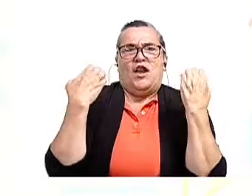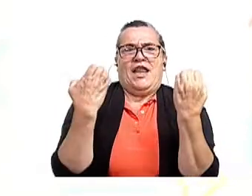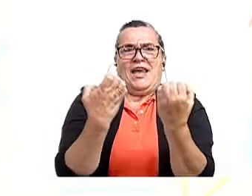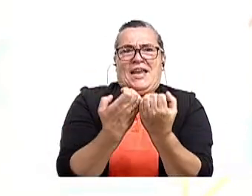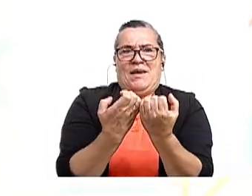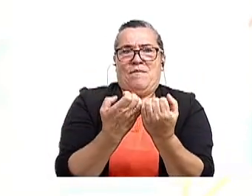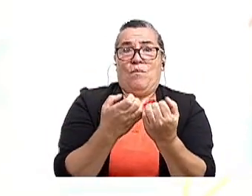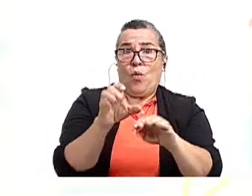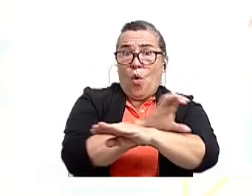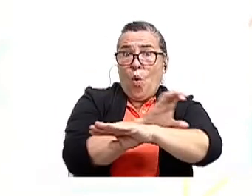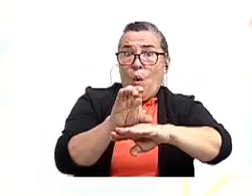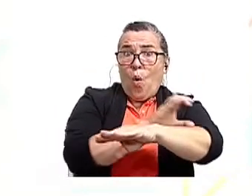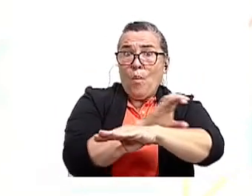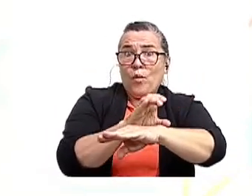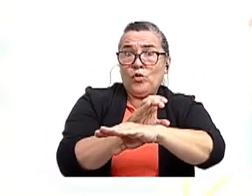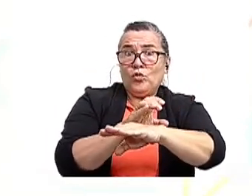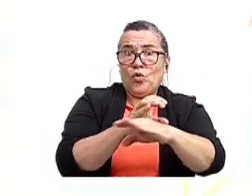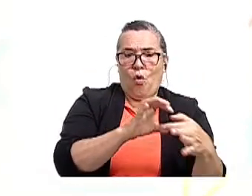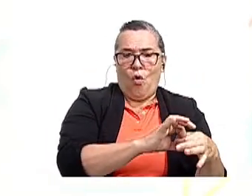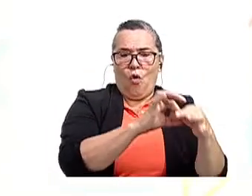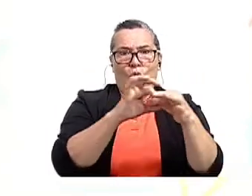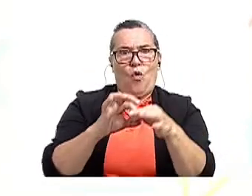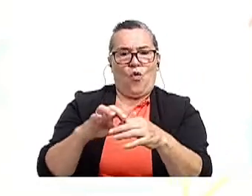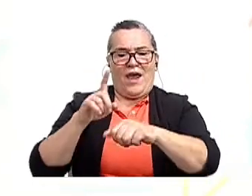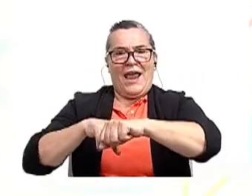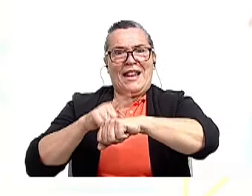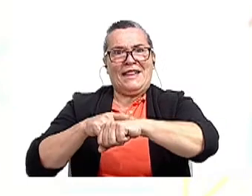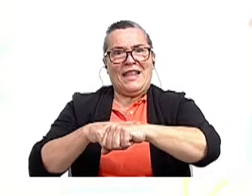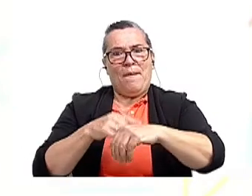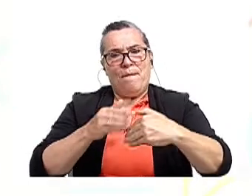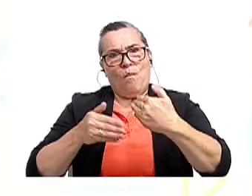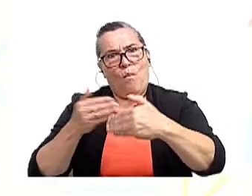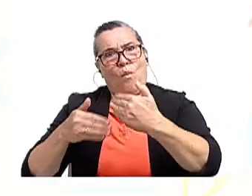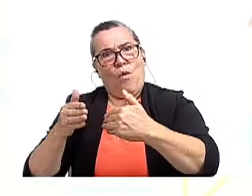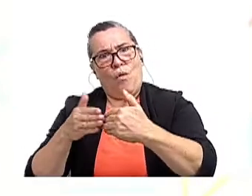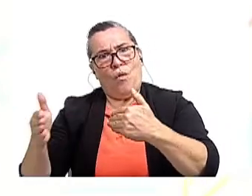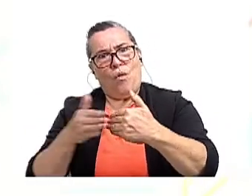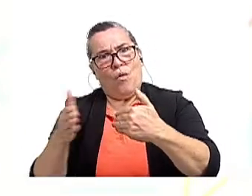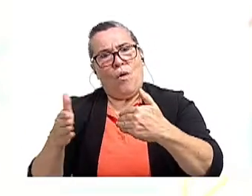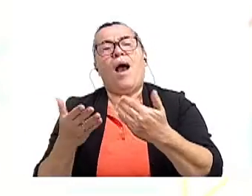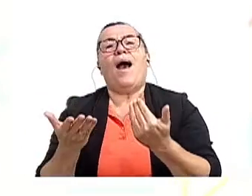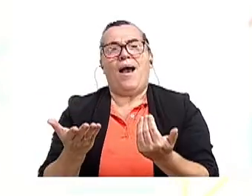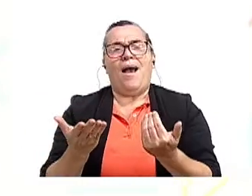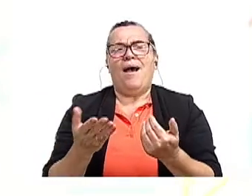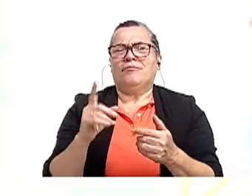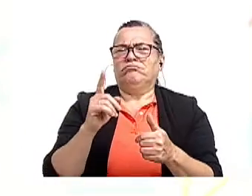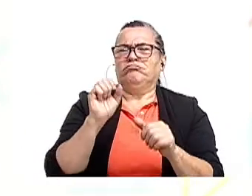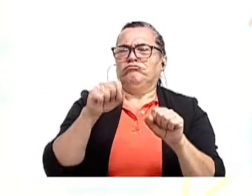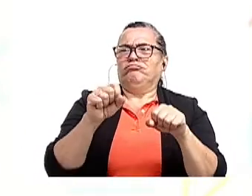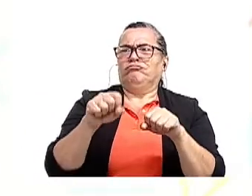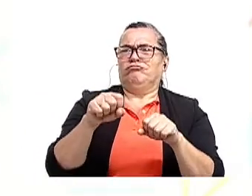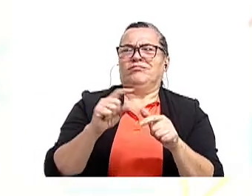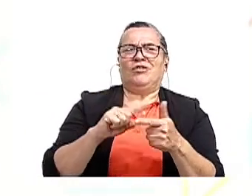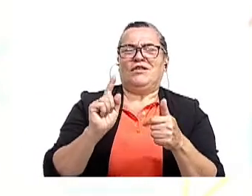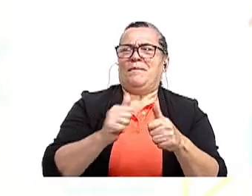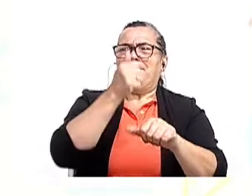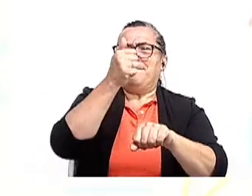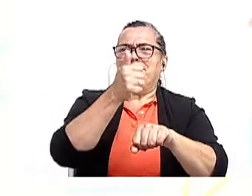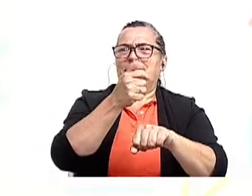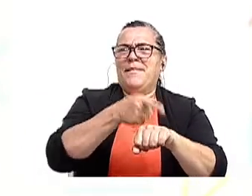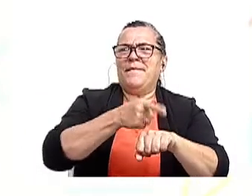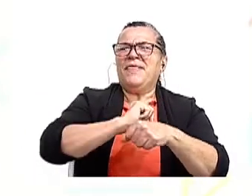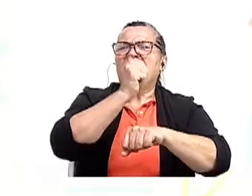cómputo en términos del tiempo transcurrido? Por supuesto que sí. ¿Qué es lo primero que deberíamos hacer? Pues definamos